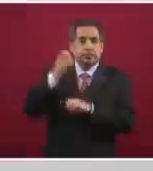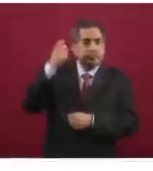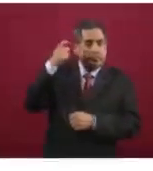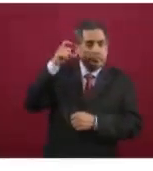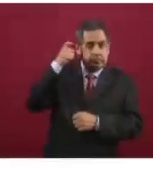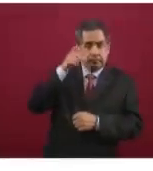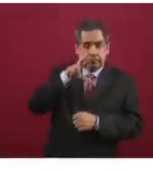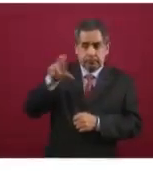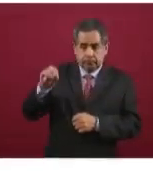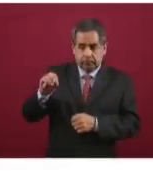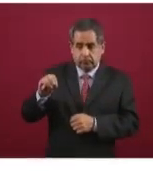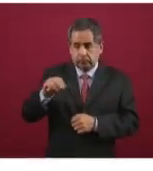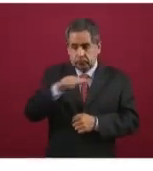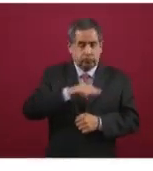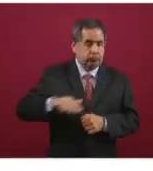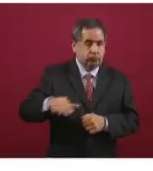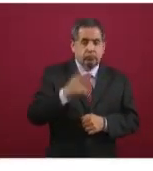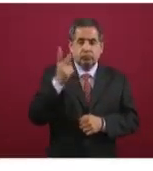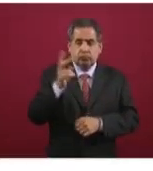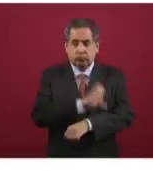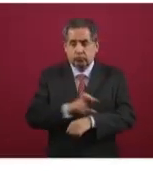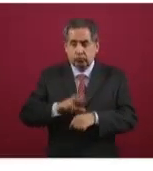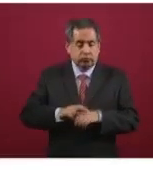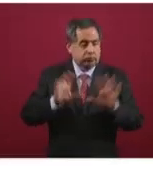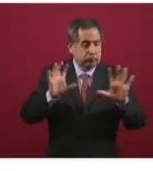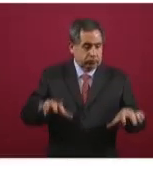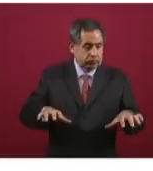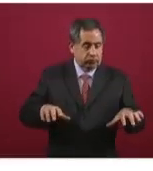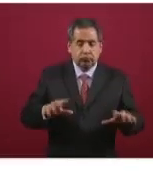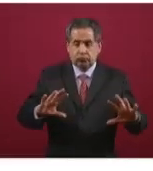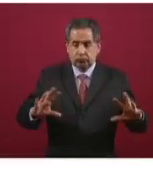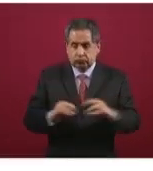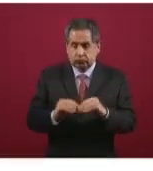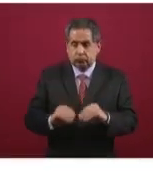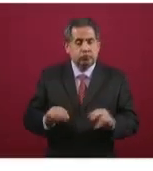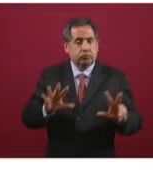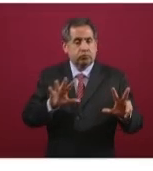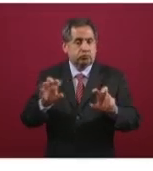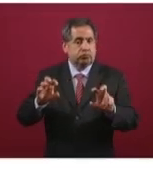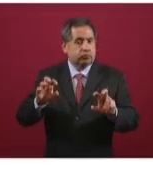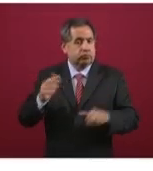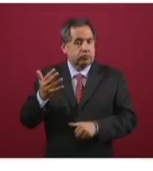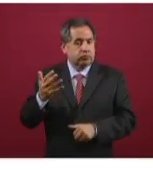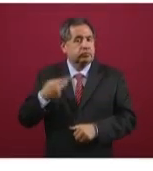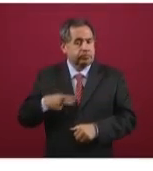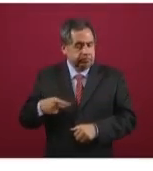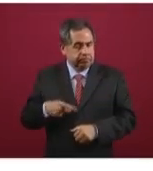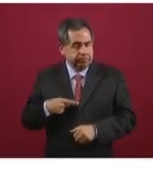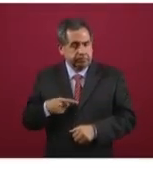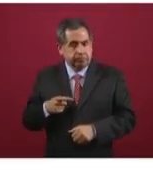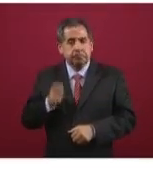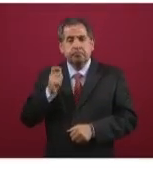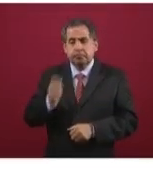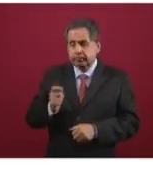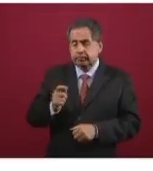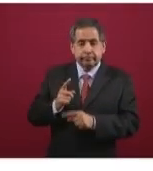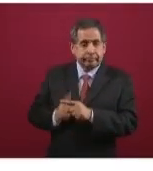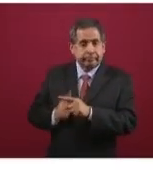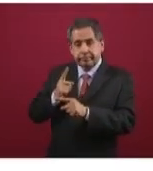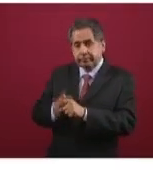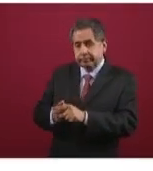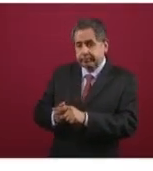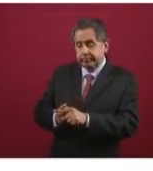2 coordinaciones regionales con 850 elementos, más el